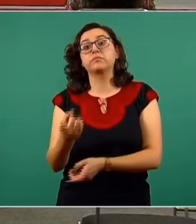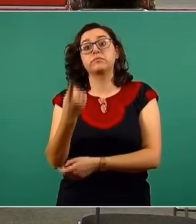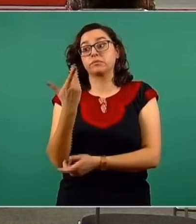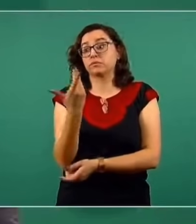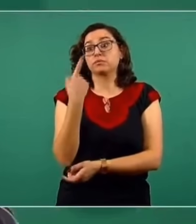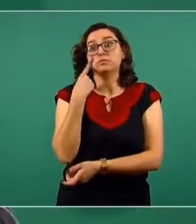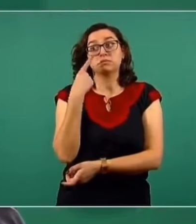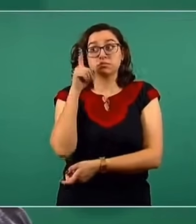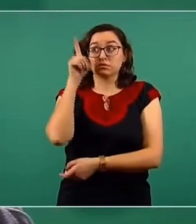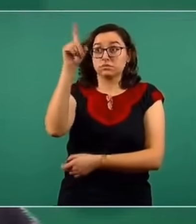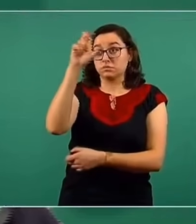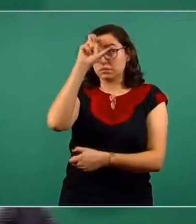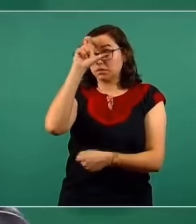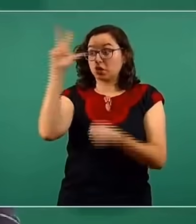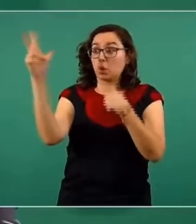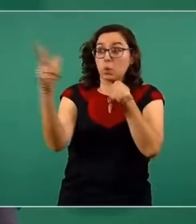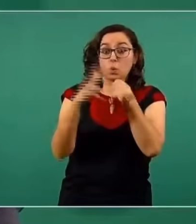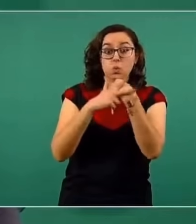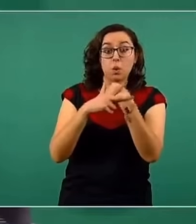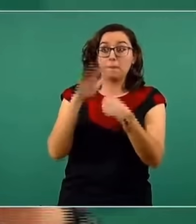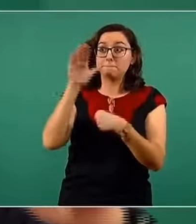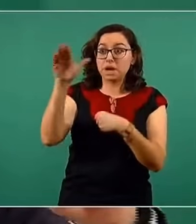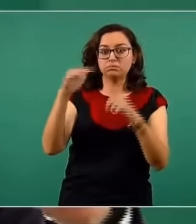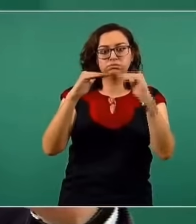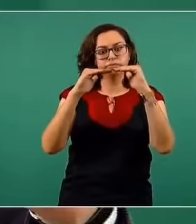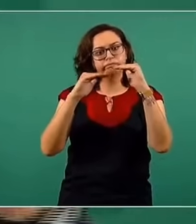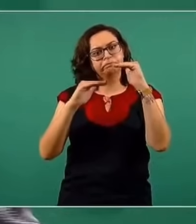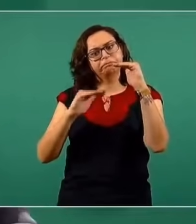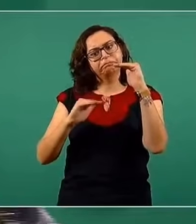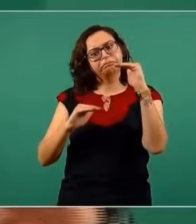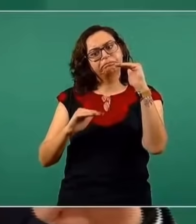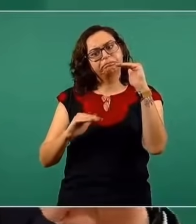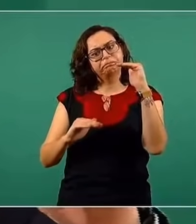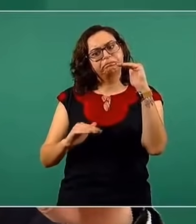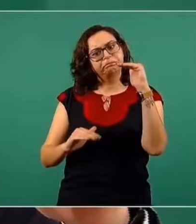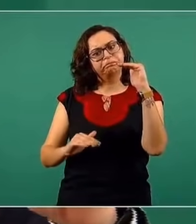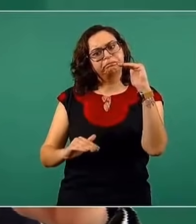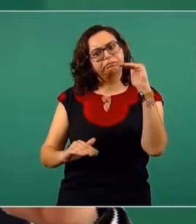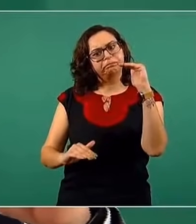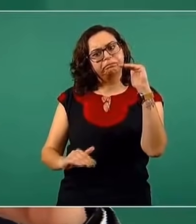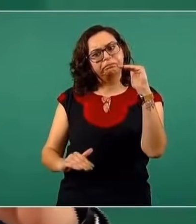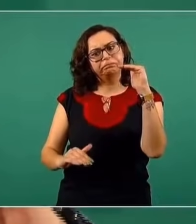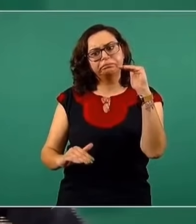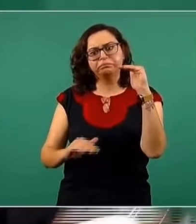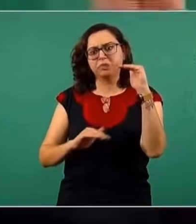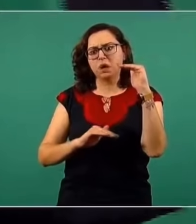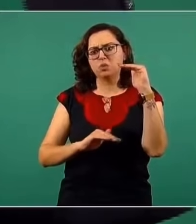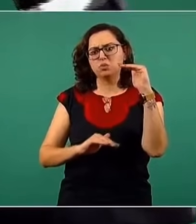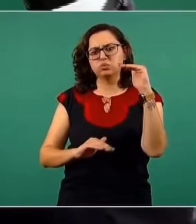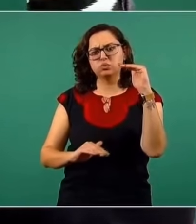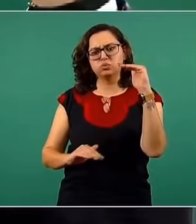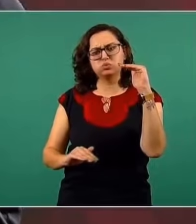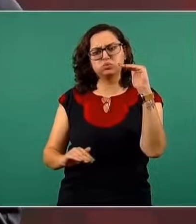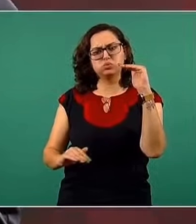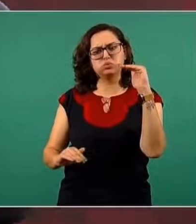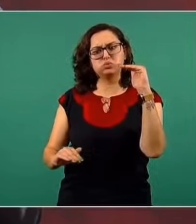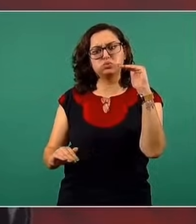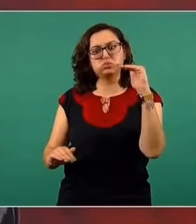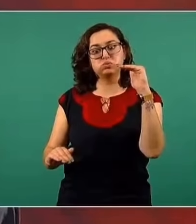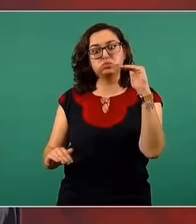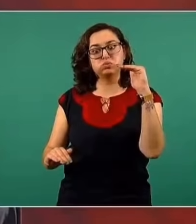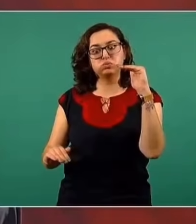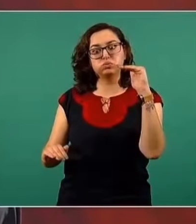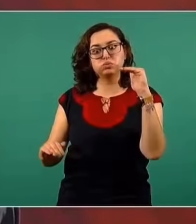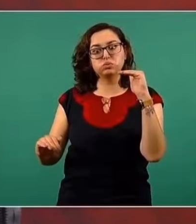que después de un largo periodo de no casos o de mínima ocurrencia de casos, súbitamente empezaron con una gran